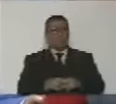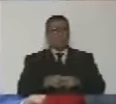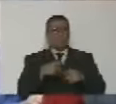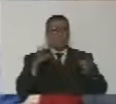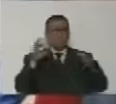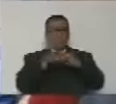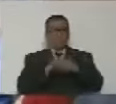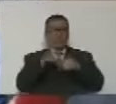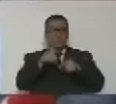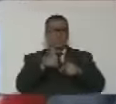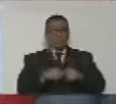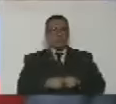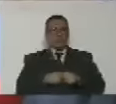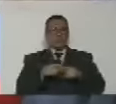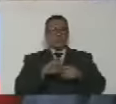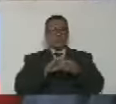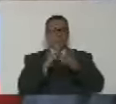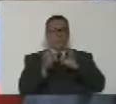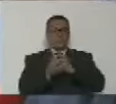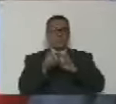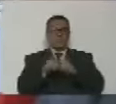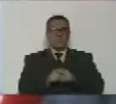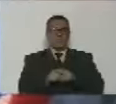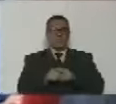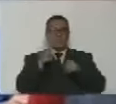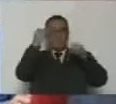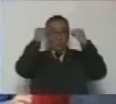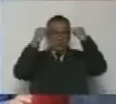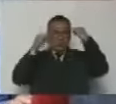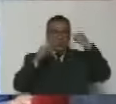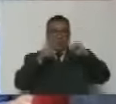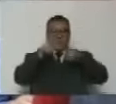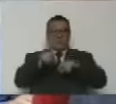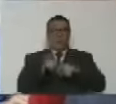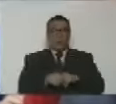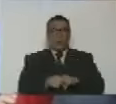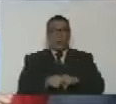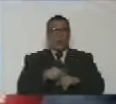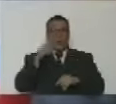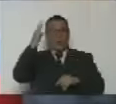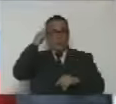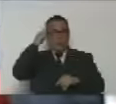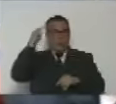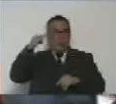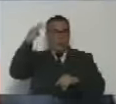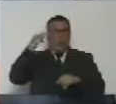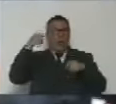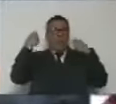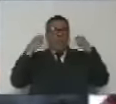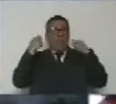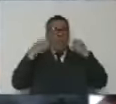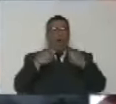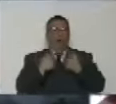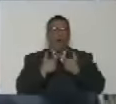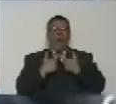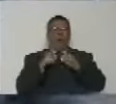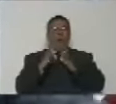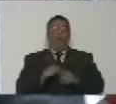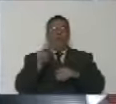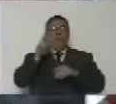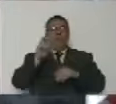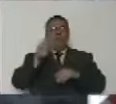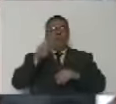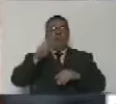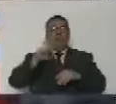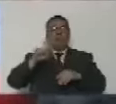de la unidad es una lógica geopolítica y geoestratégica. Y eso que conmemoramos entonces, la campaña libertadora de la Nueva